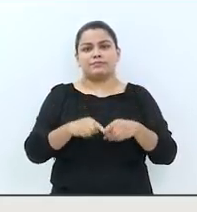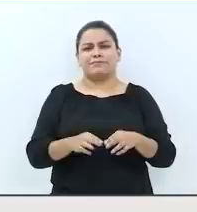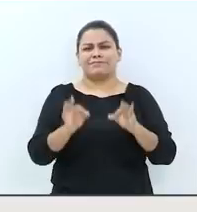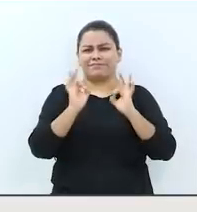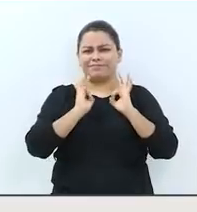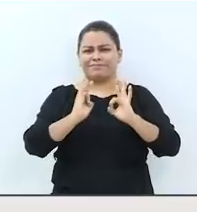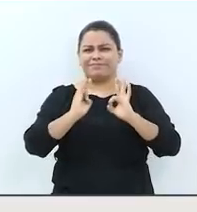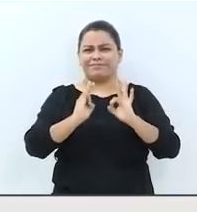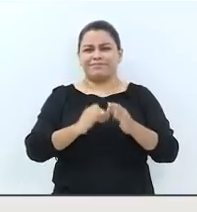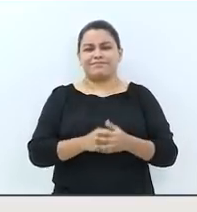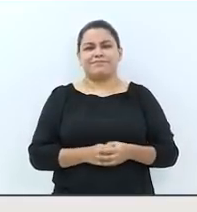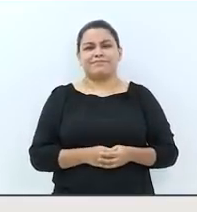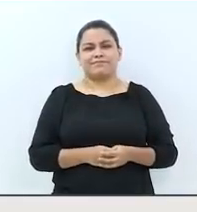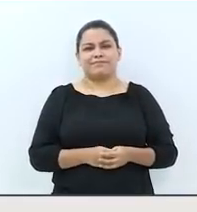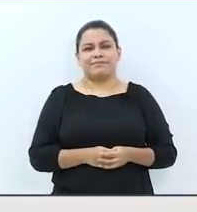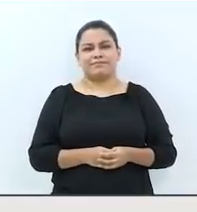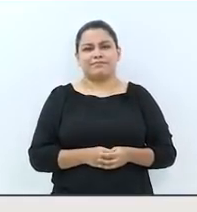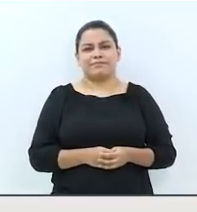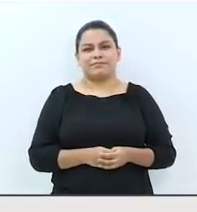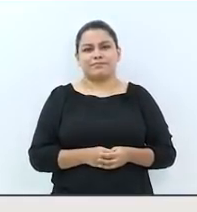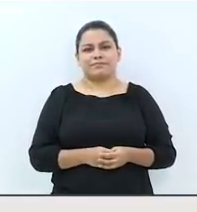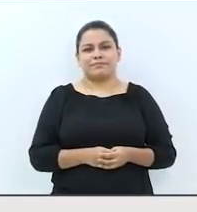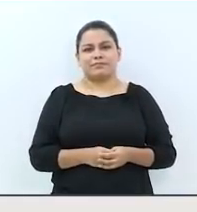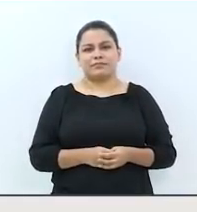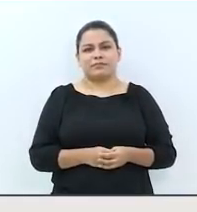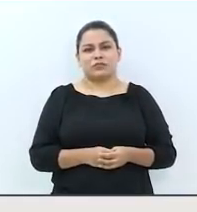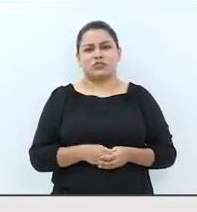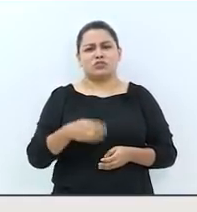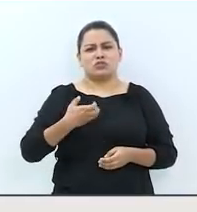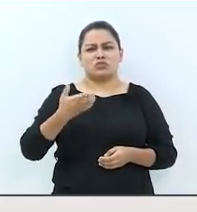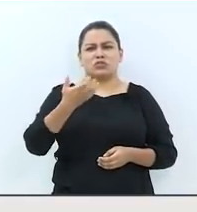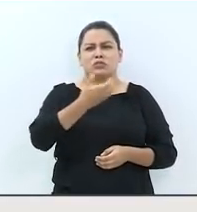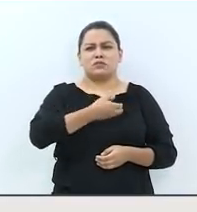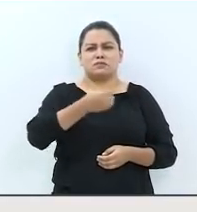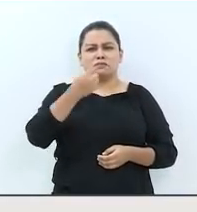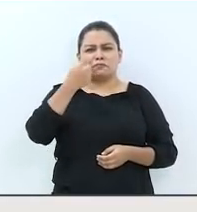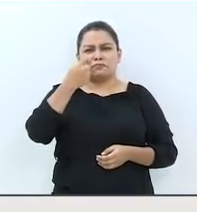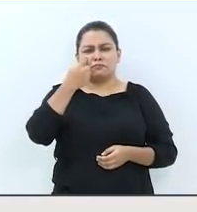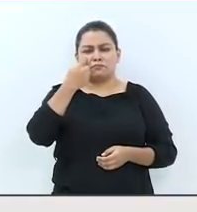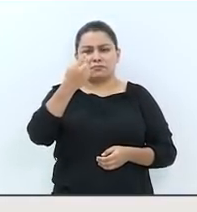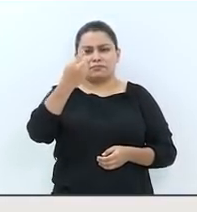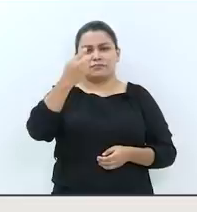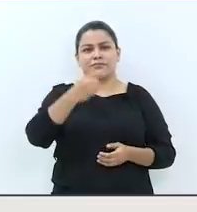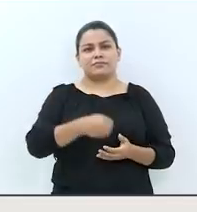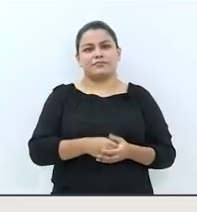Excelente, fantástico. Sin duda alguna, estamos viendo, y me parece que